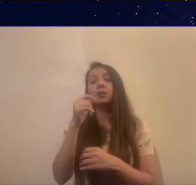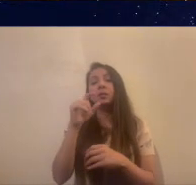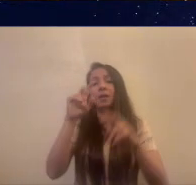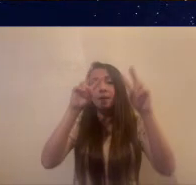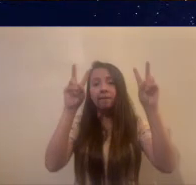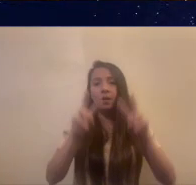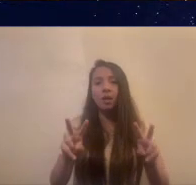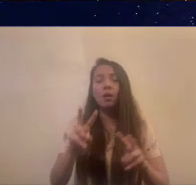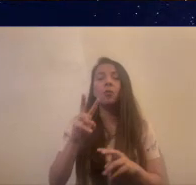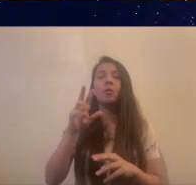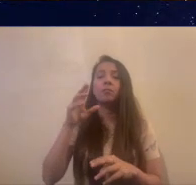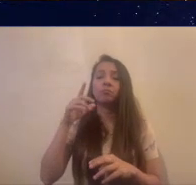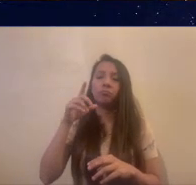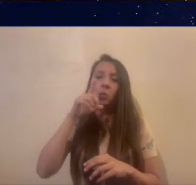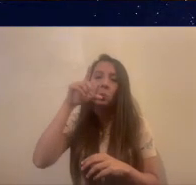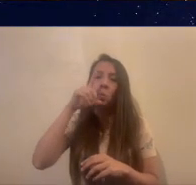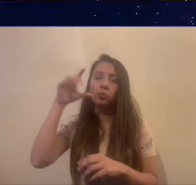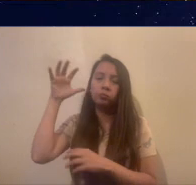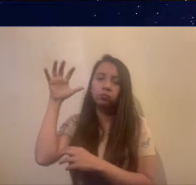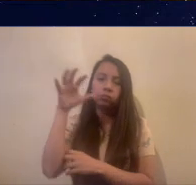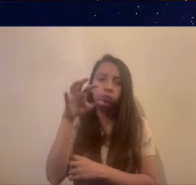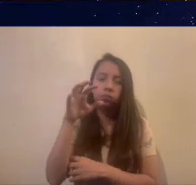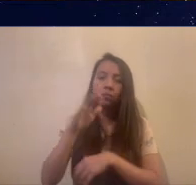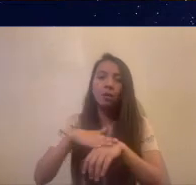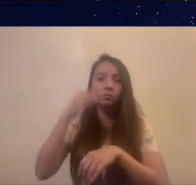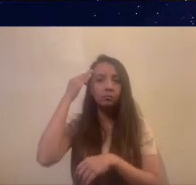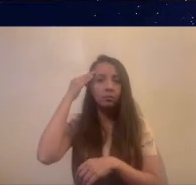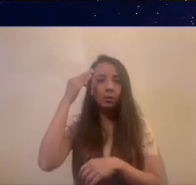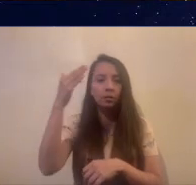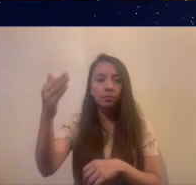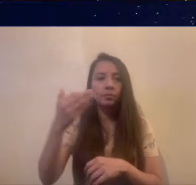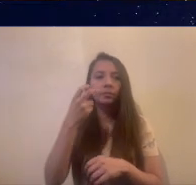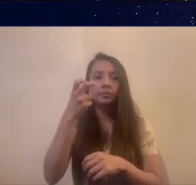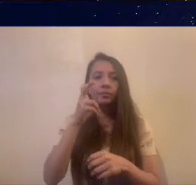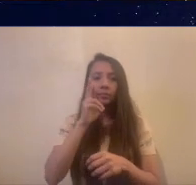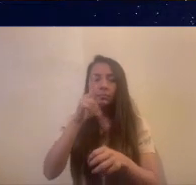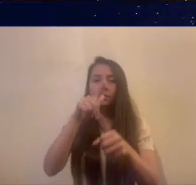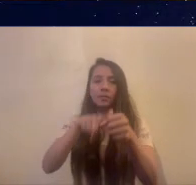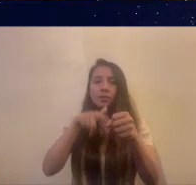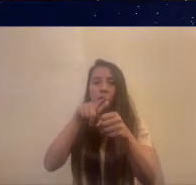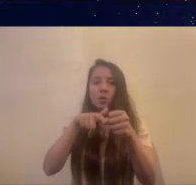muy largos. Esto es una imagen de la quinoa que crece en Abrapampa. Este es el color, se pueden